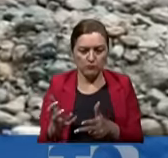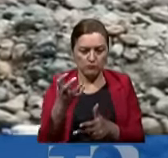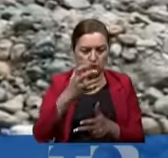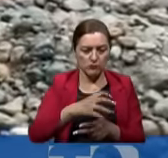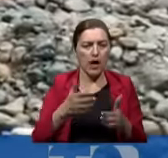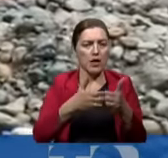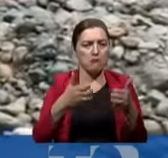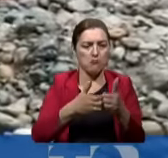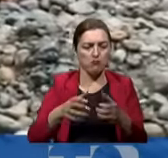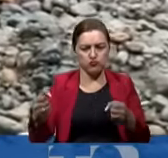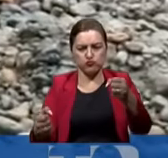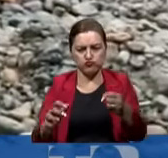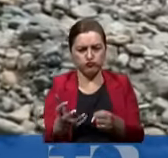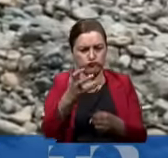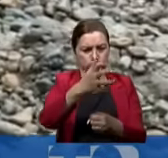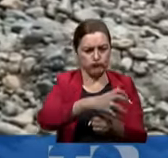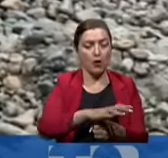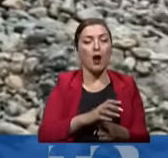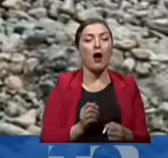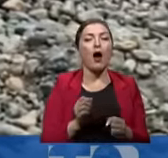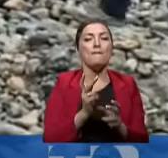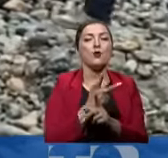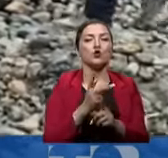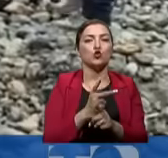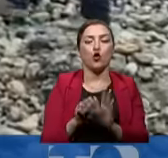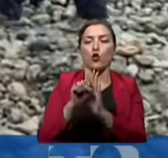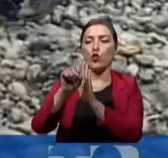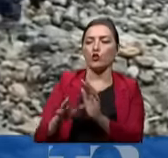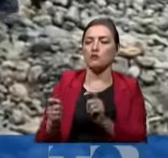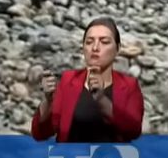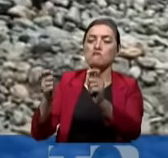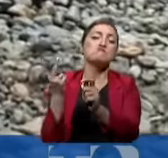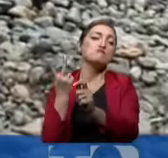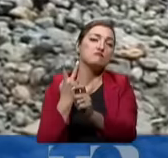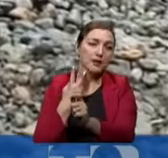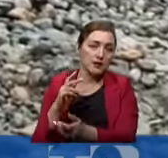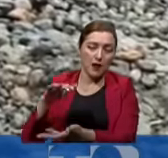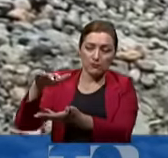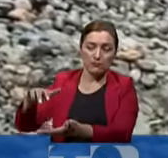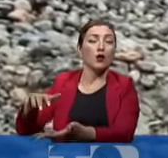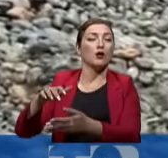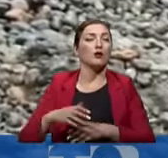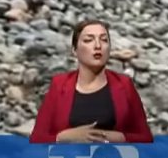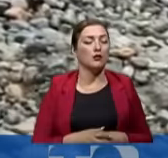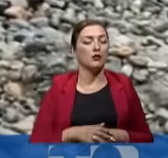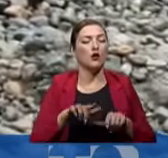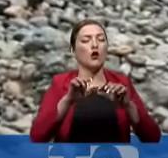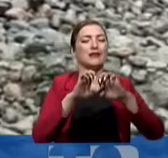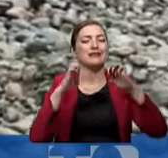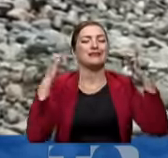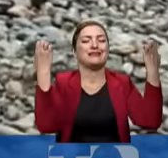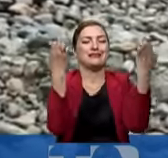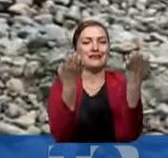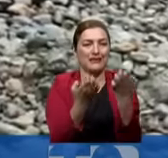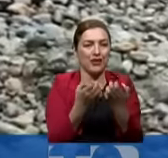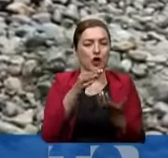también se entregará vituallas a las personas damnificadas. Se ha estipulado que en el estadio